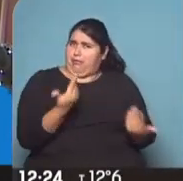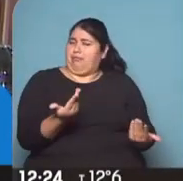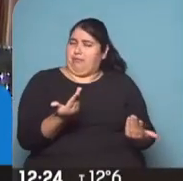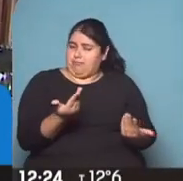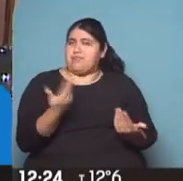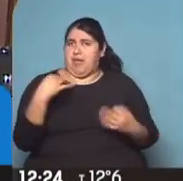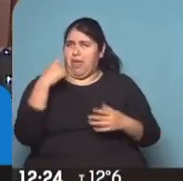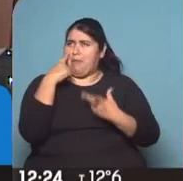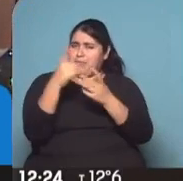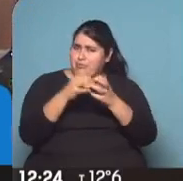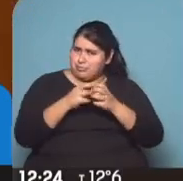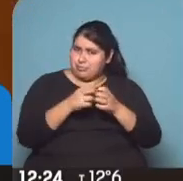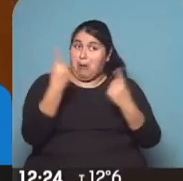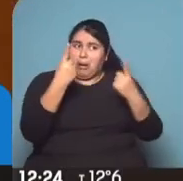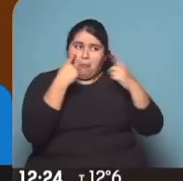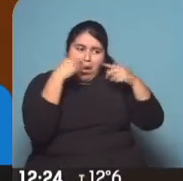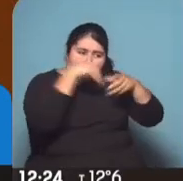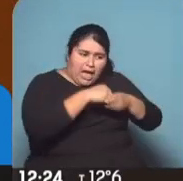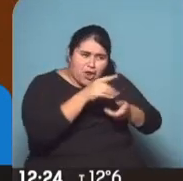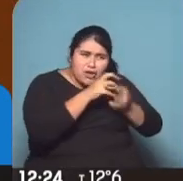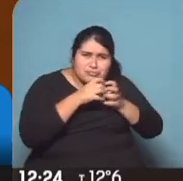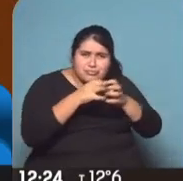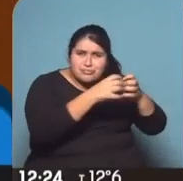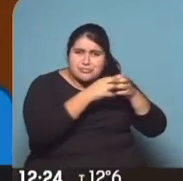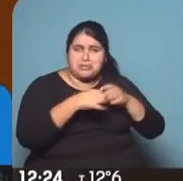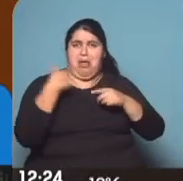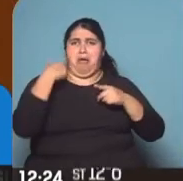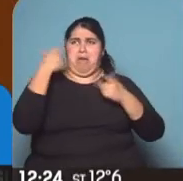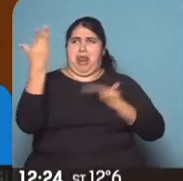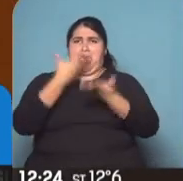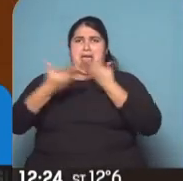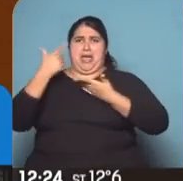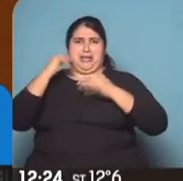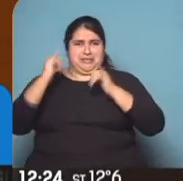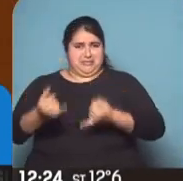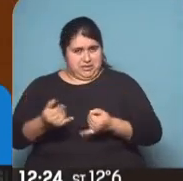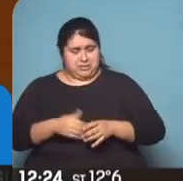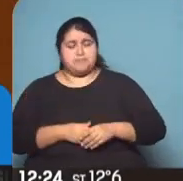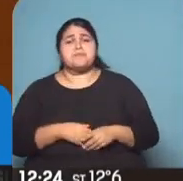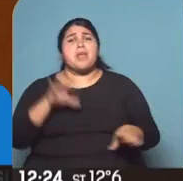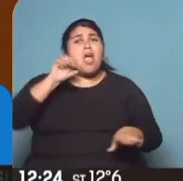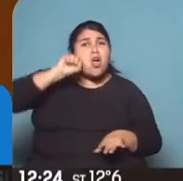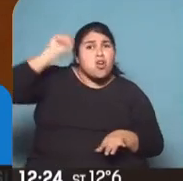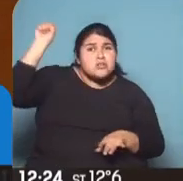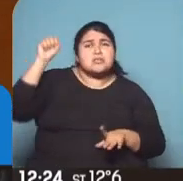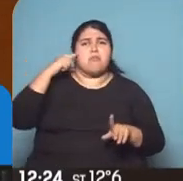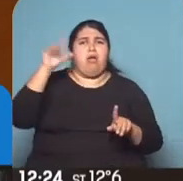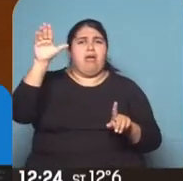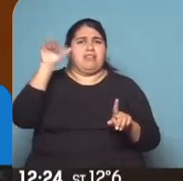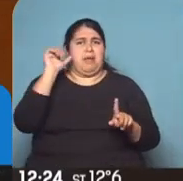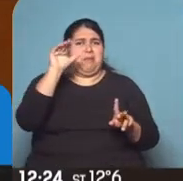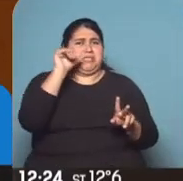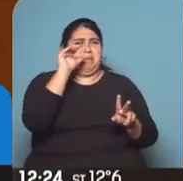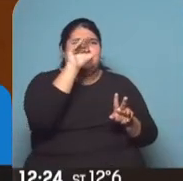tengo entendido también que de cancillería van llamando a las distintas cámaras para ir explicando la 'letra chica' yo creo que